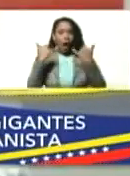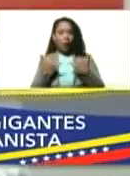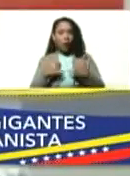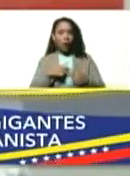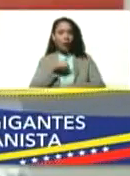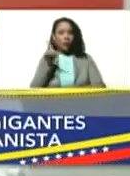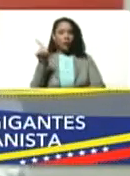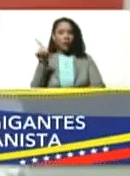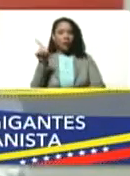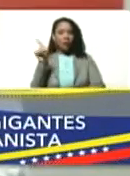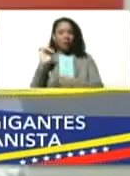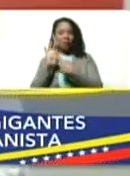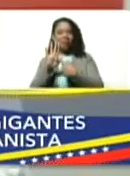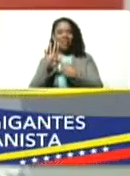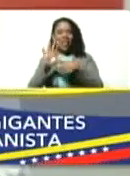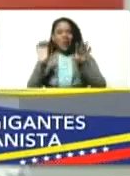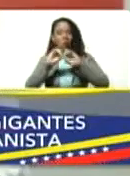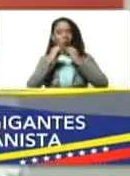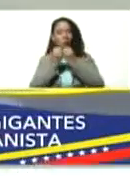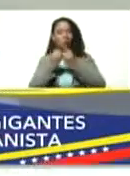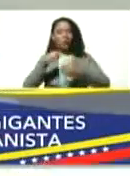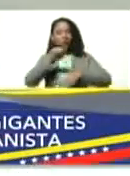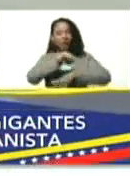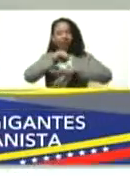ya en el salón de operaciones,